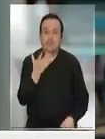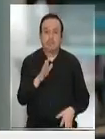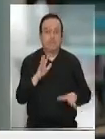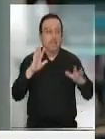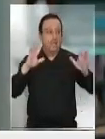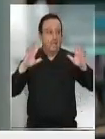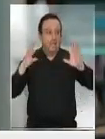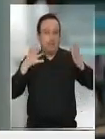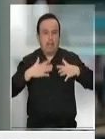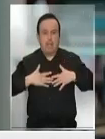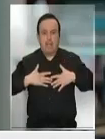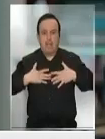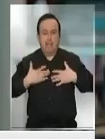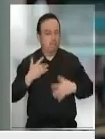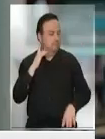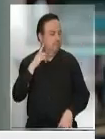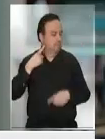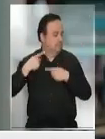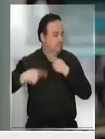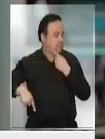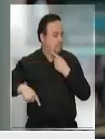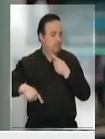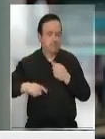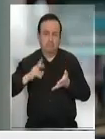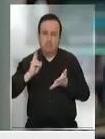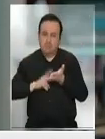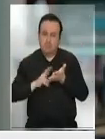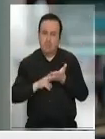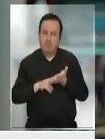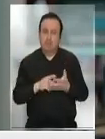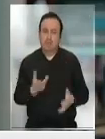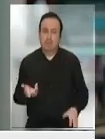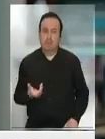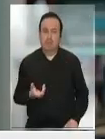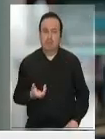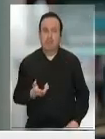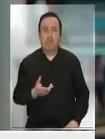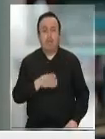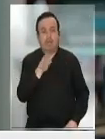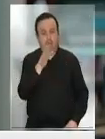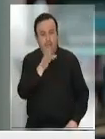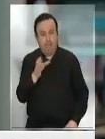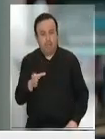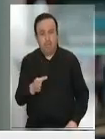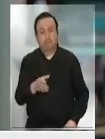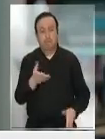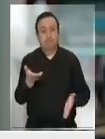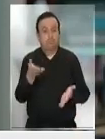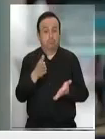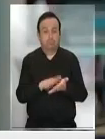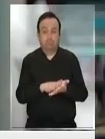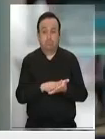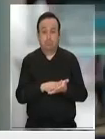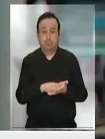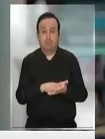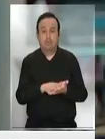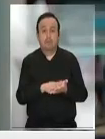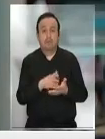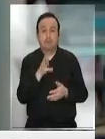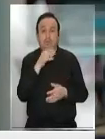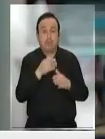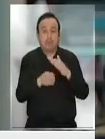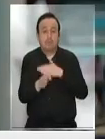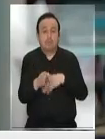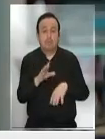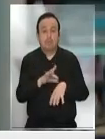esa, ese ánimo como de no escuchar los problemas reales de los pacientes. O sea, hay gente que se muere efectivamente porque no tiene acceso a la salud